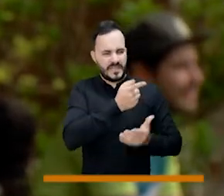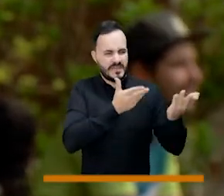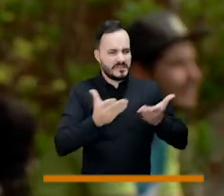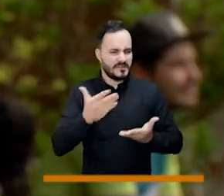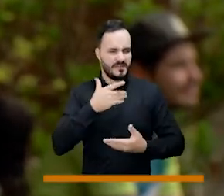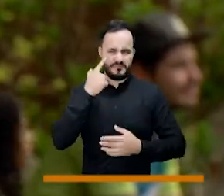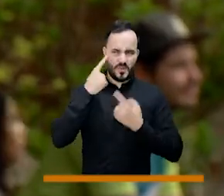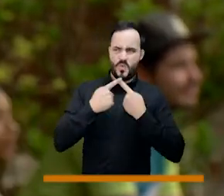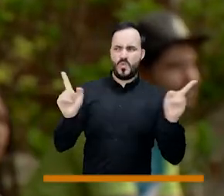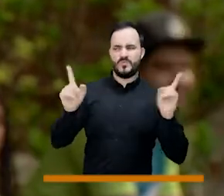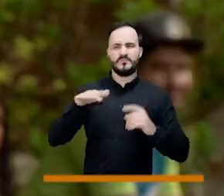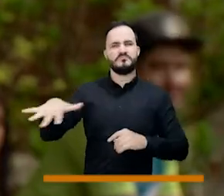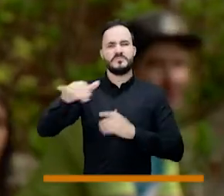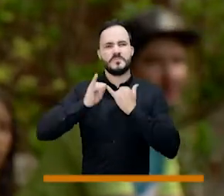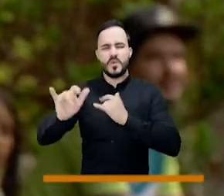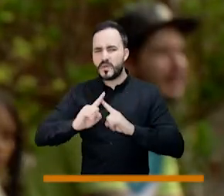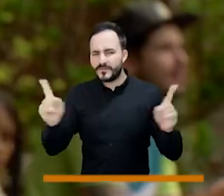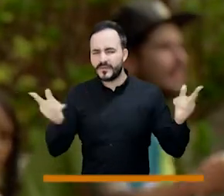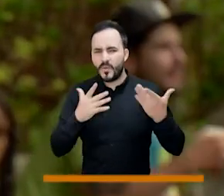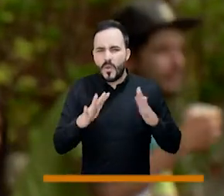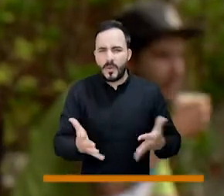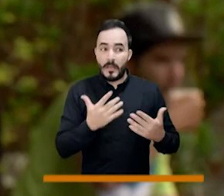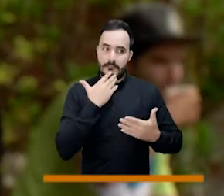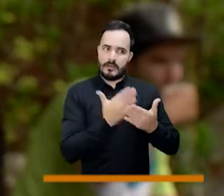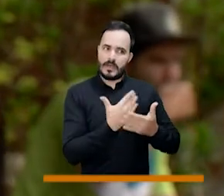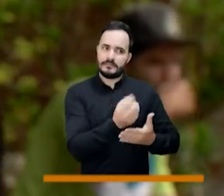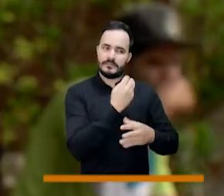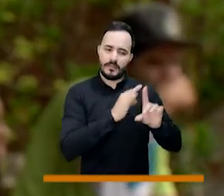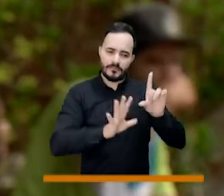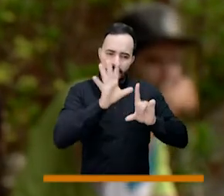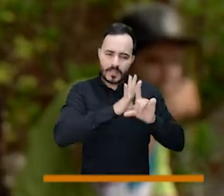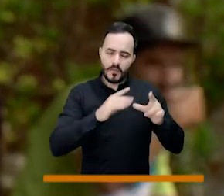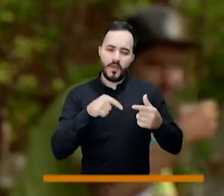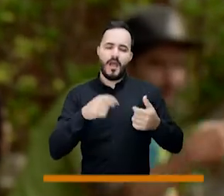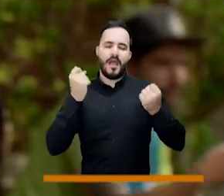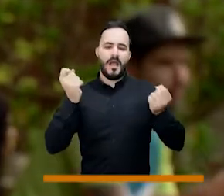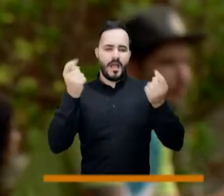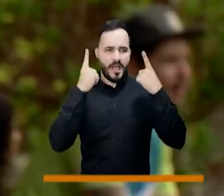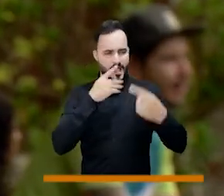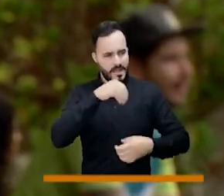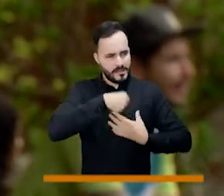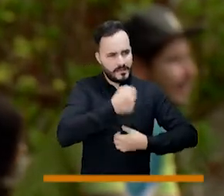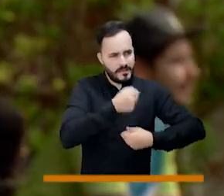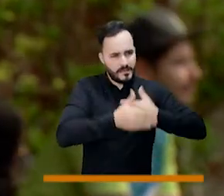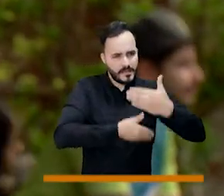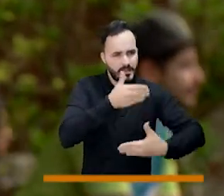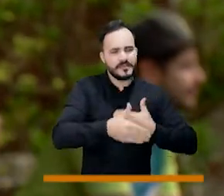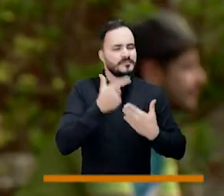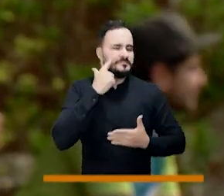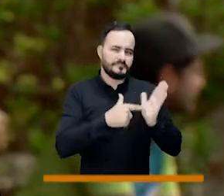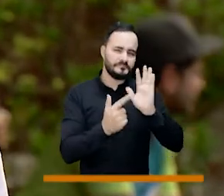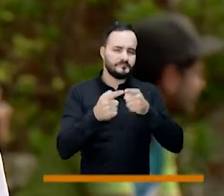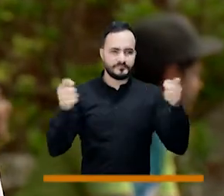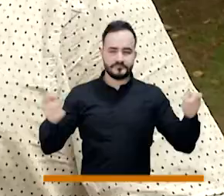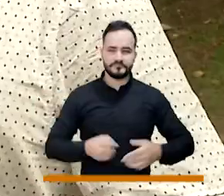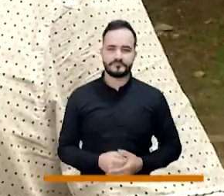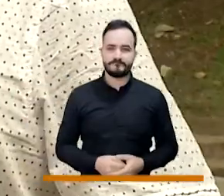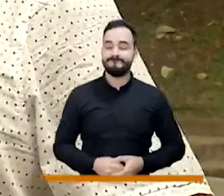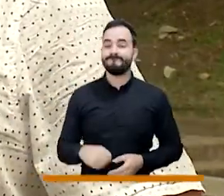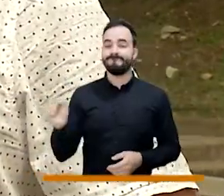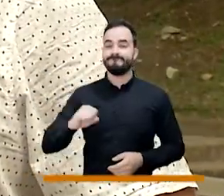su factoría? Bienvenido, y gracias además por compartirnos ese video donde nos deja conocer parte del proceso que ustedes adelantan como